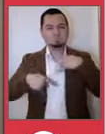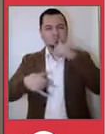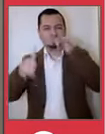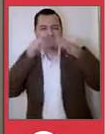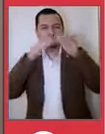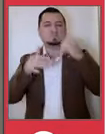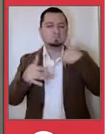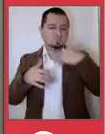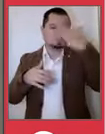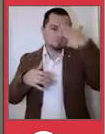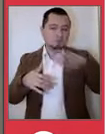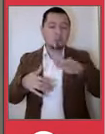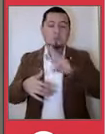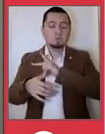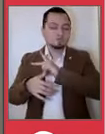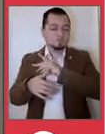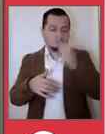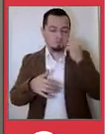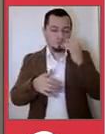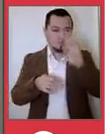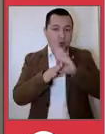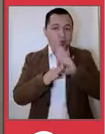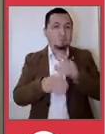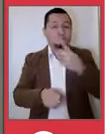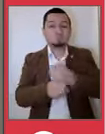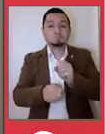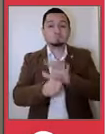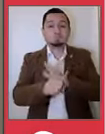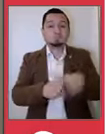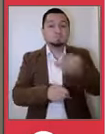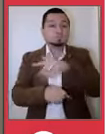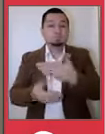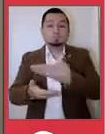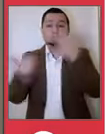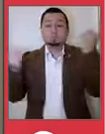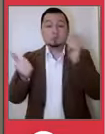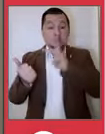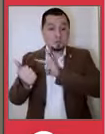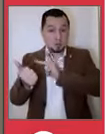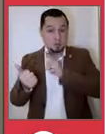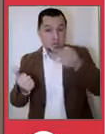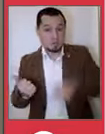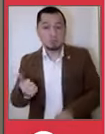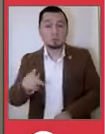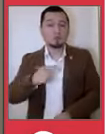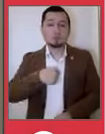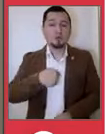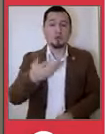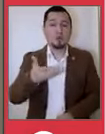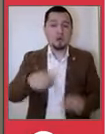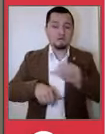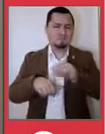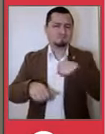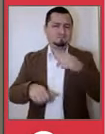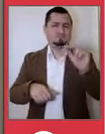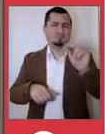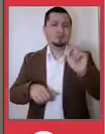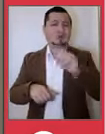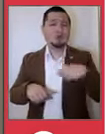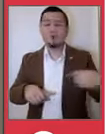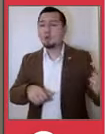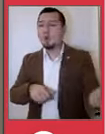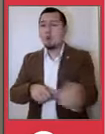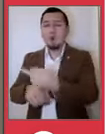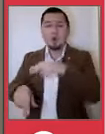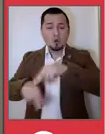lo que está nuestro alcance las decisiones que estamos tomando no son decisiones mías son decisiones de una mesa de especialistas y de profesionales de la